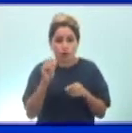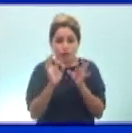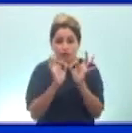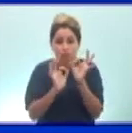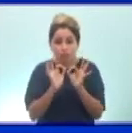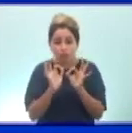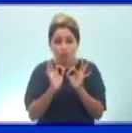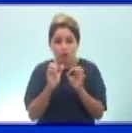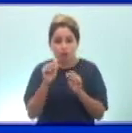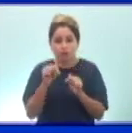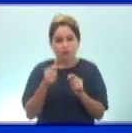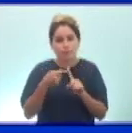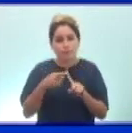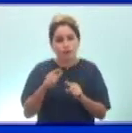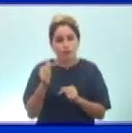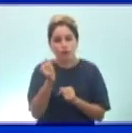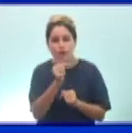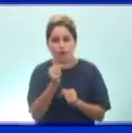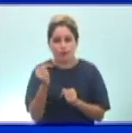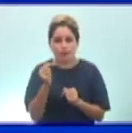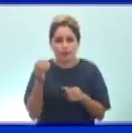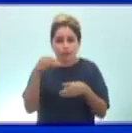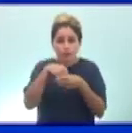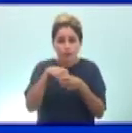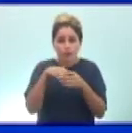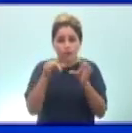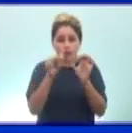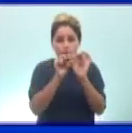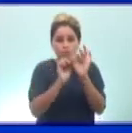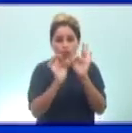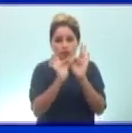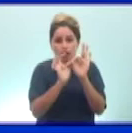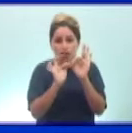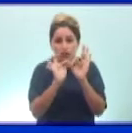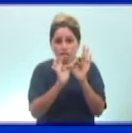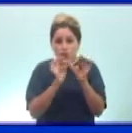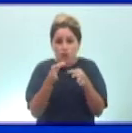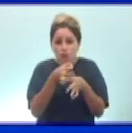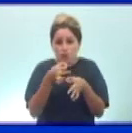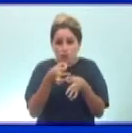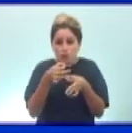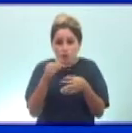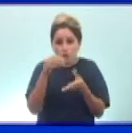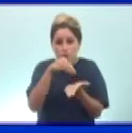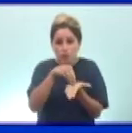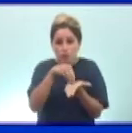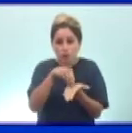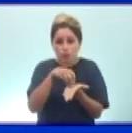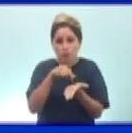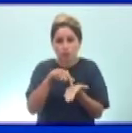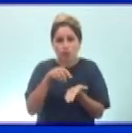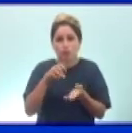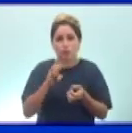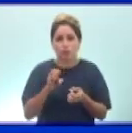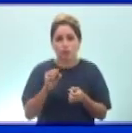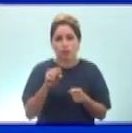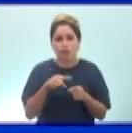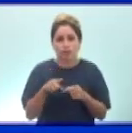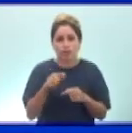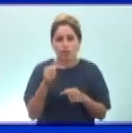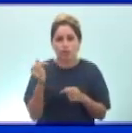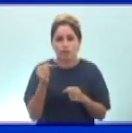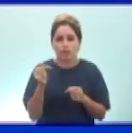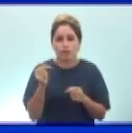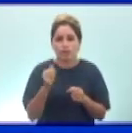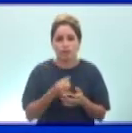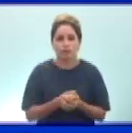que los protones se encuentran en el núcleo del átomo, y los electrones, que son aquellas partículas que energéticamente se cargan de manera negativa. También